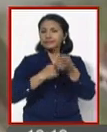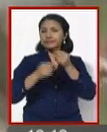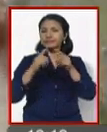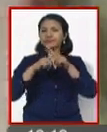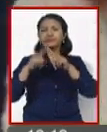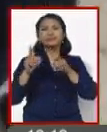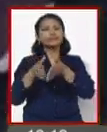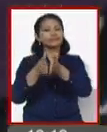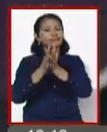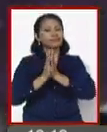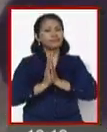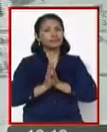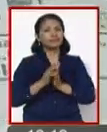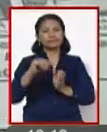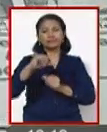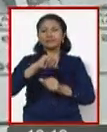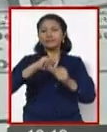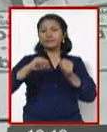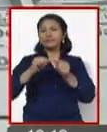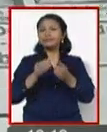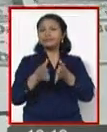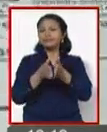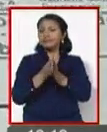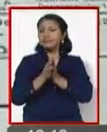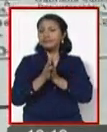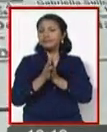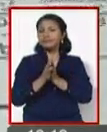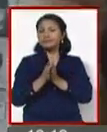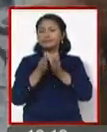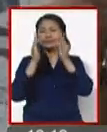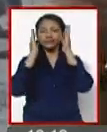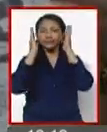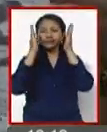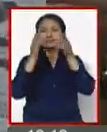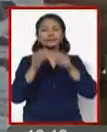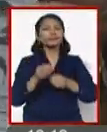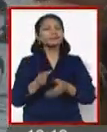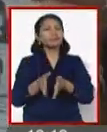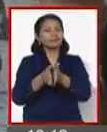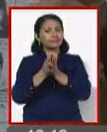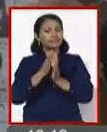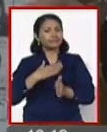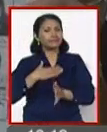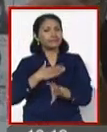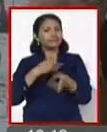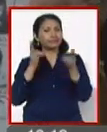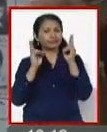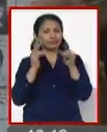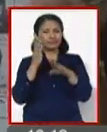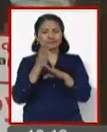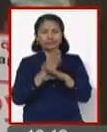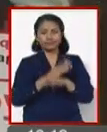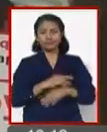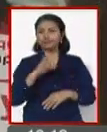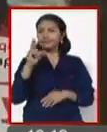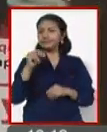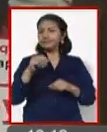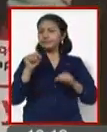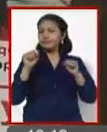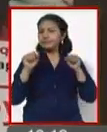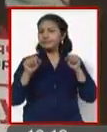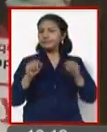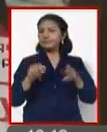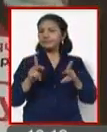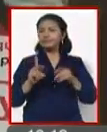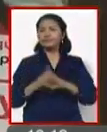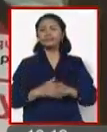pero pedimos y nosotros como asociación estamos vigilantes y pedimos que por favor se acelere este proceso. No puede ser que